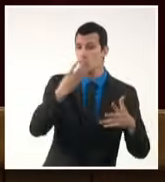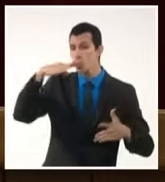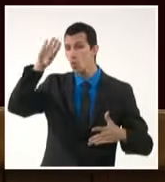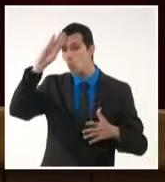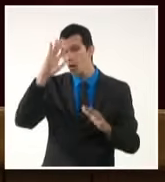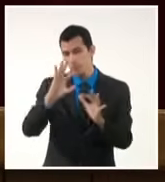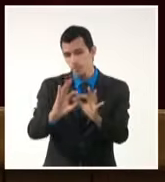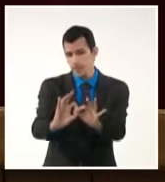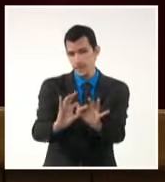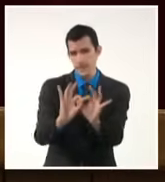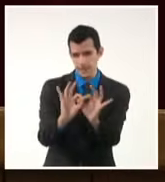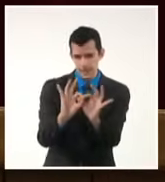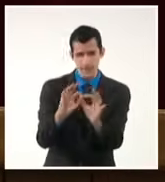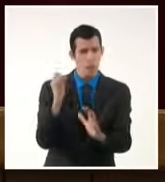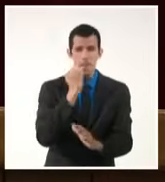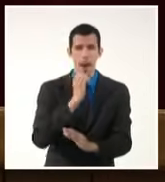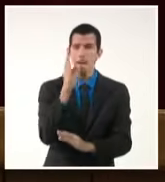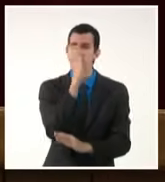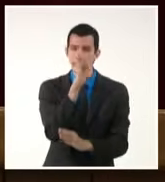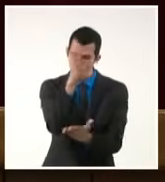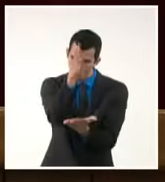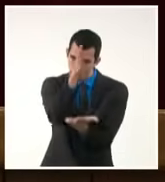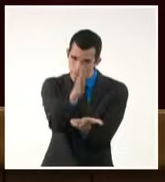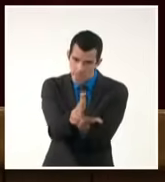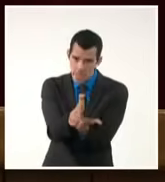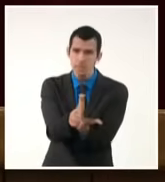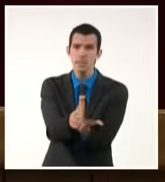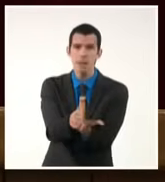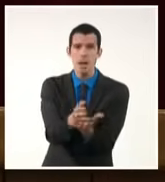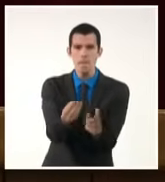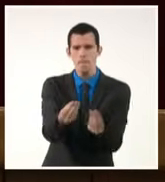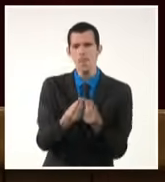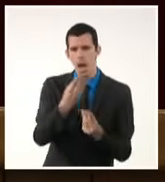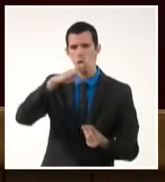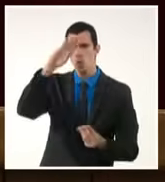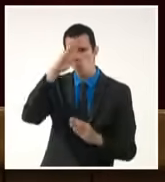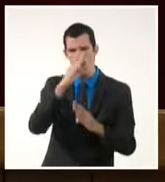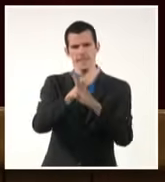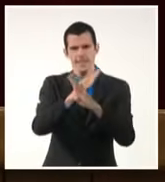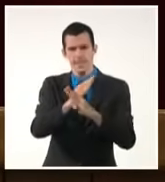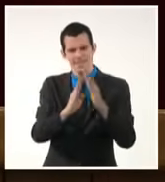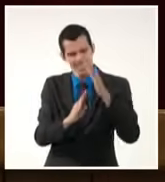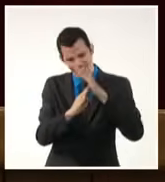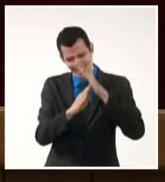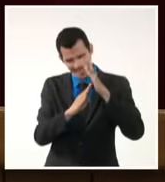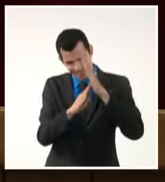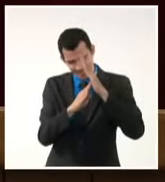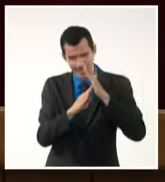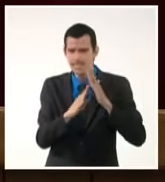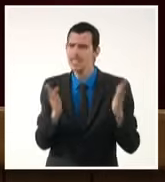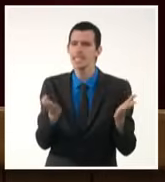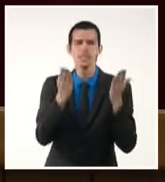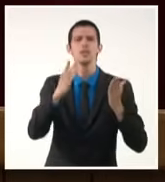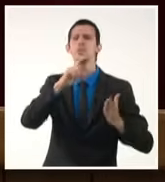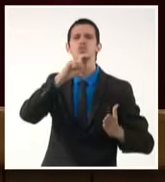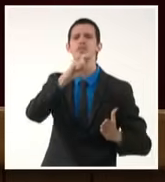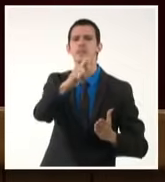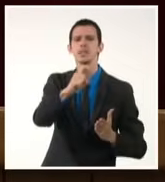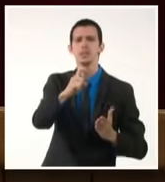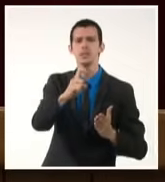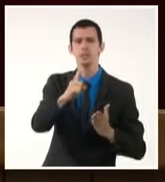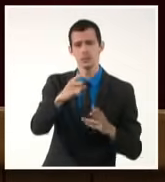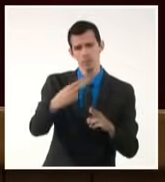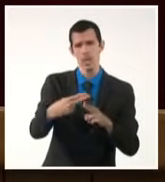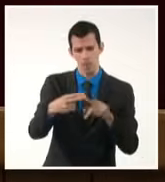nuestro desarrollo. Más de 30 veces consecutivas, la mayoría de los gobiernos del mundo han